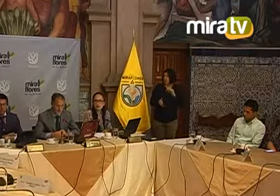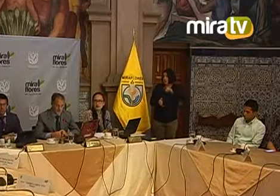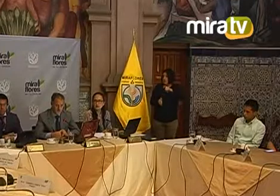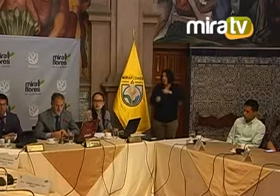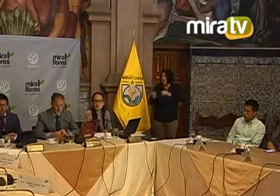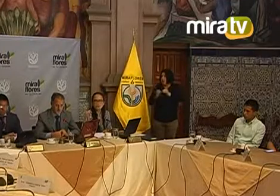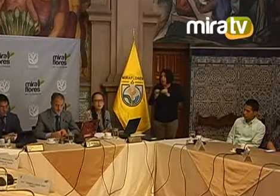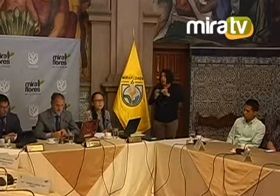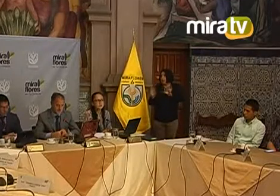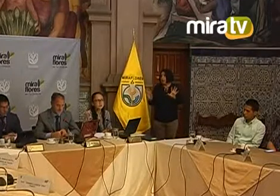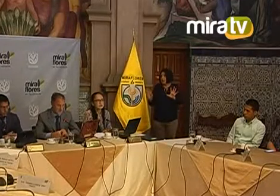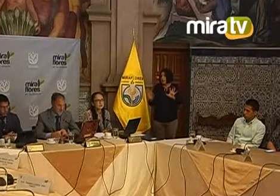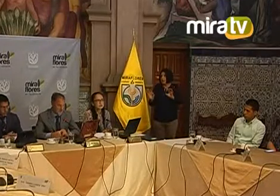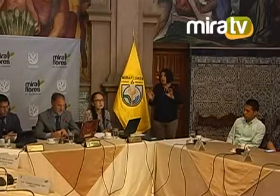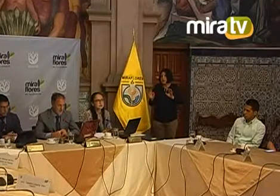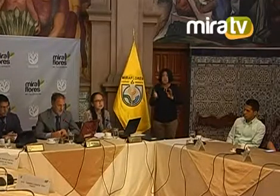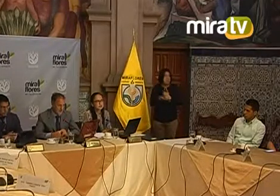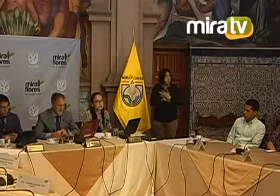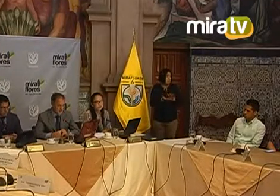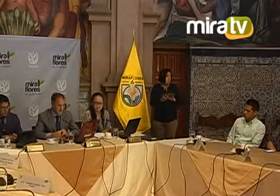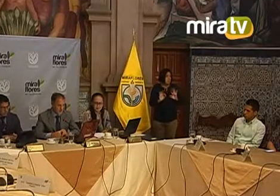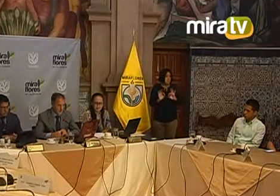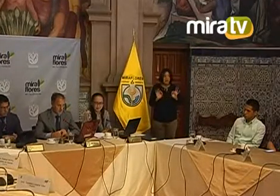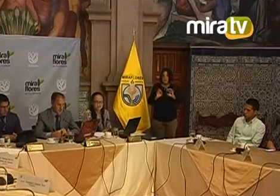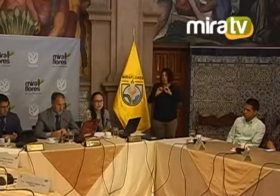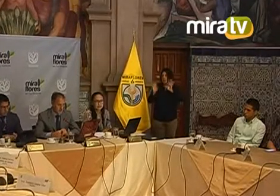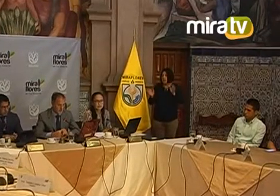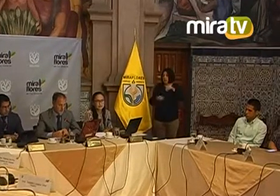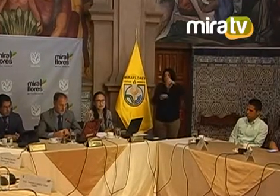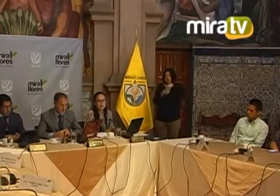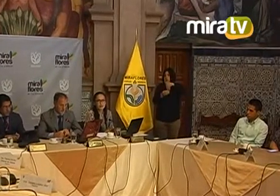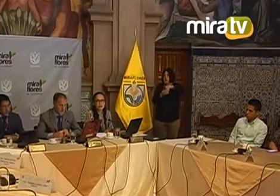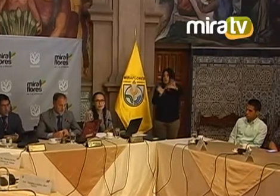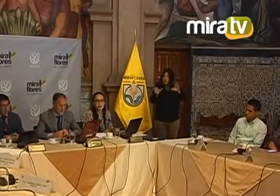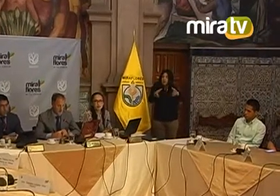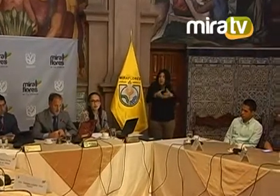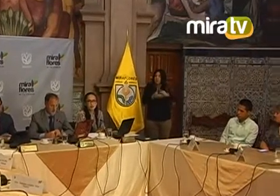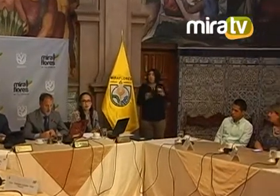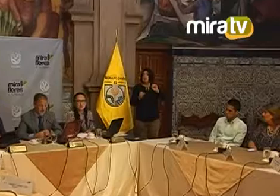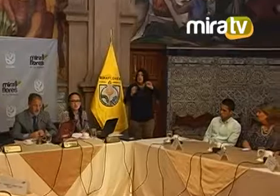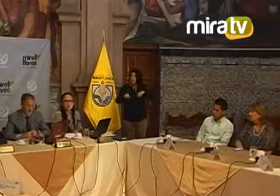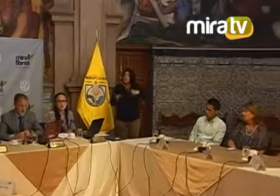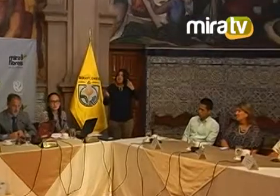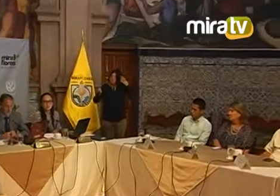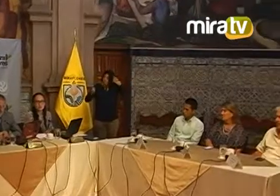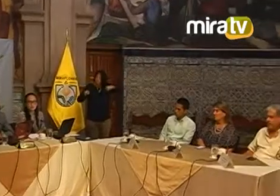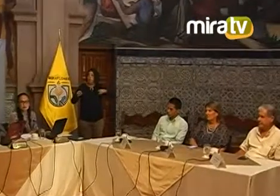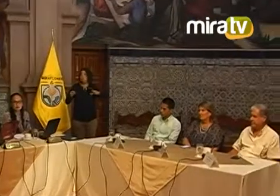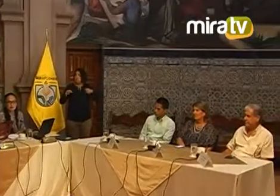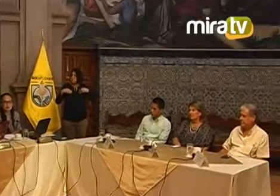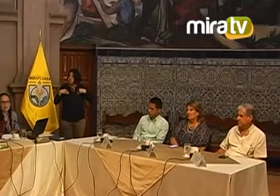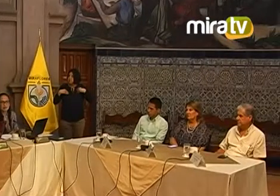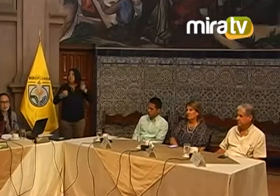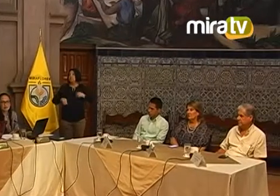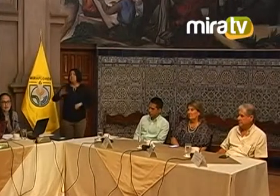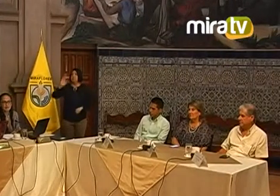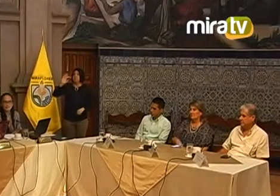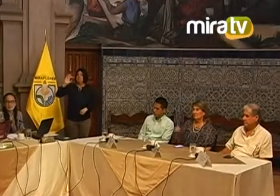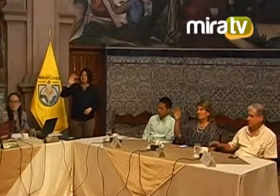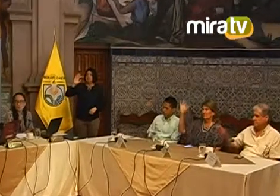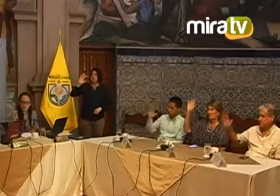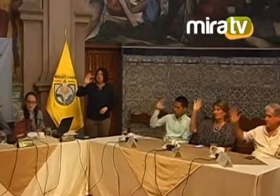de aclaración. Si no la hay, vamos a proceder a votar. Aquellos miembros del Consejo que estén a favor, sírvanse a expresar la señal de